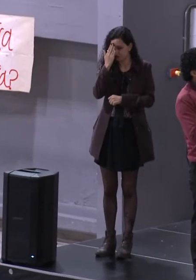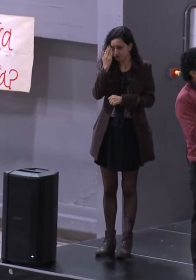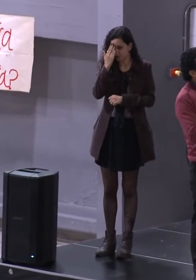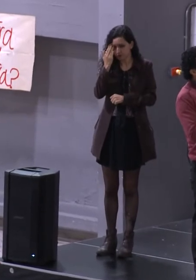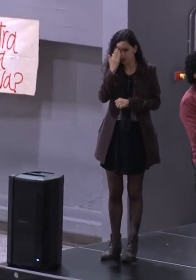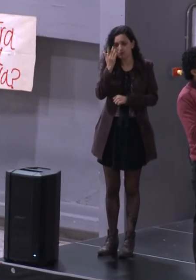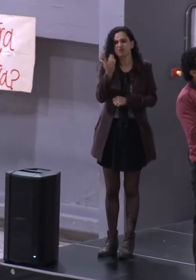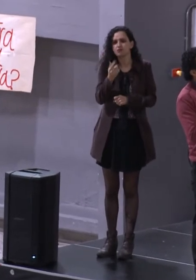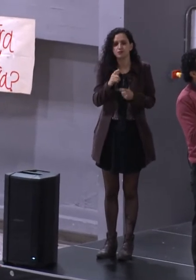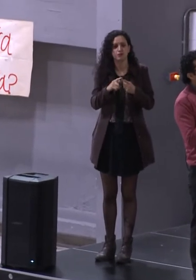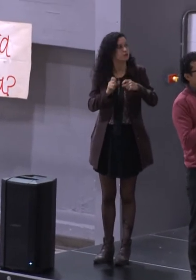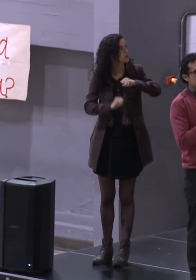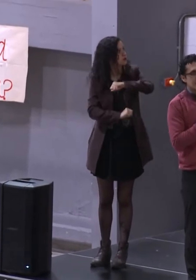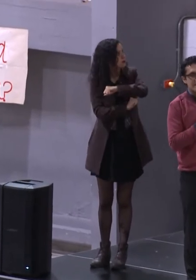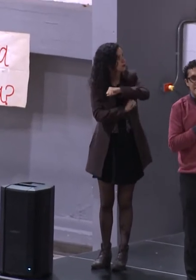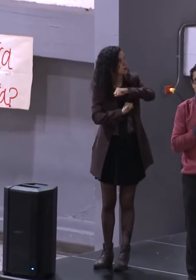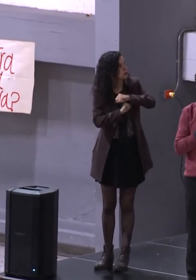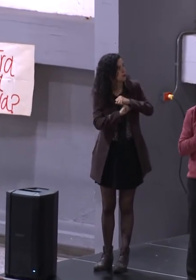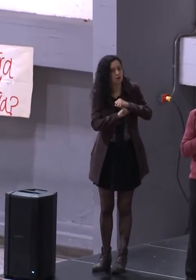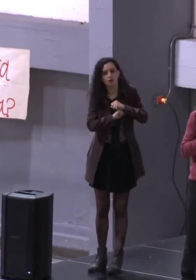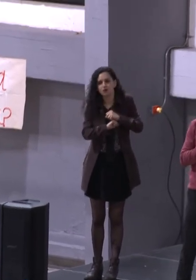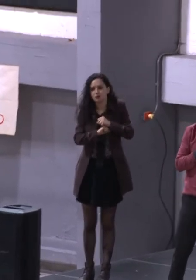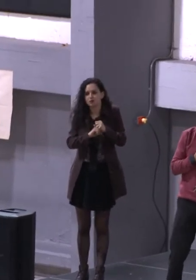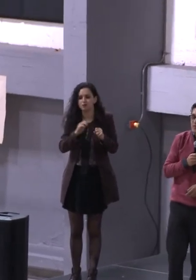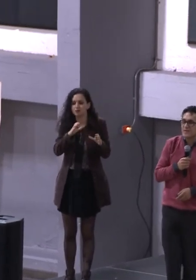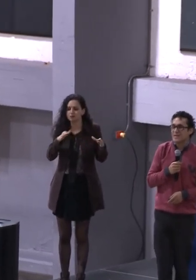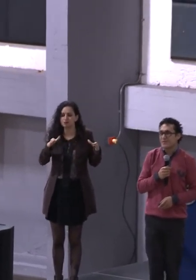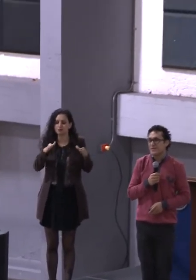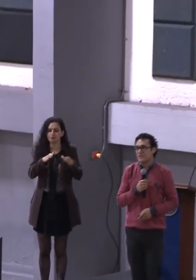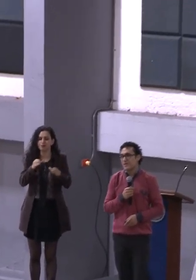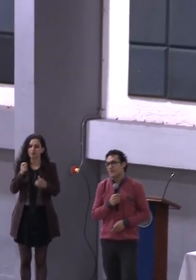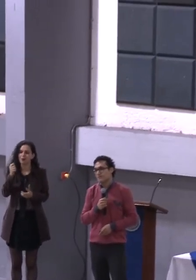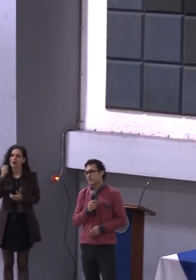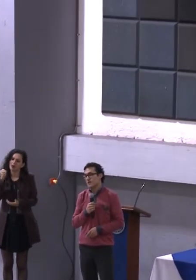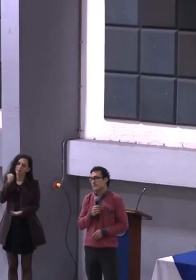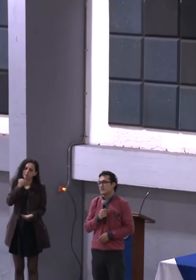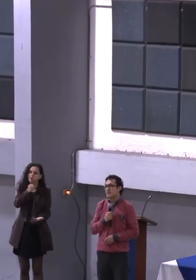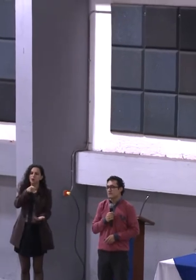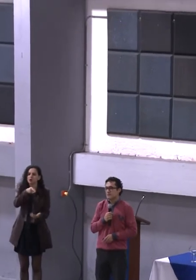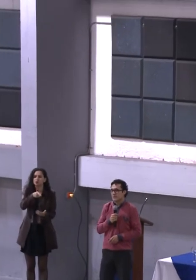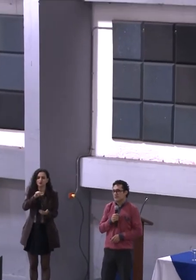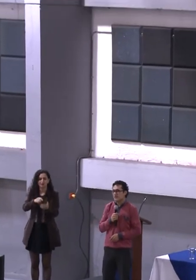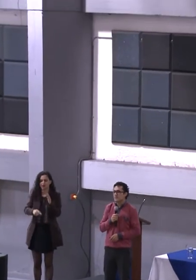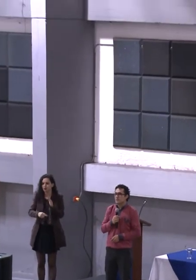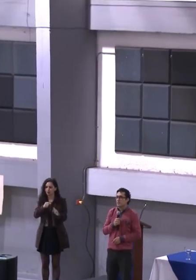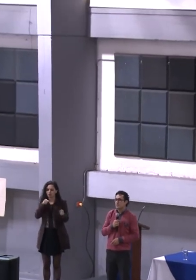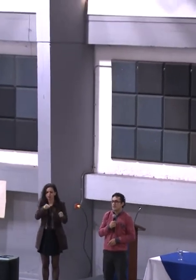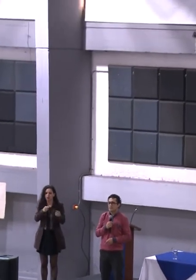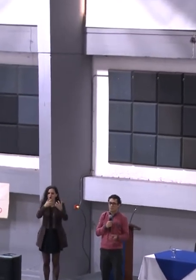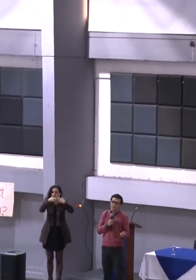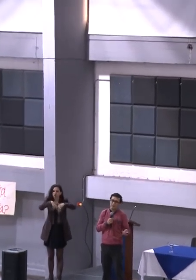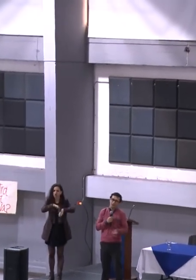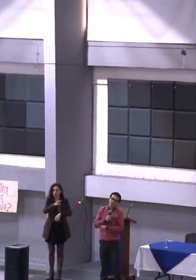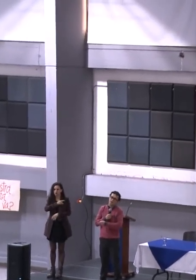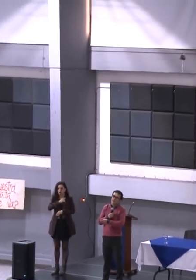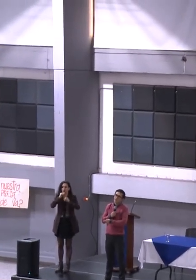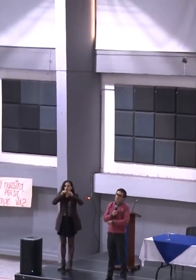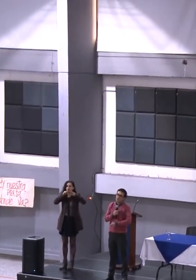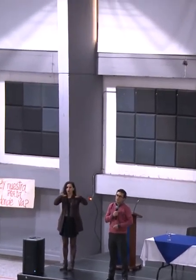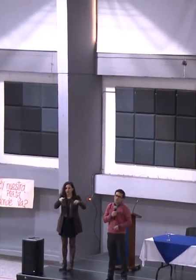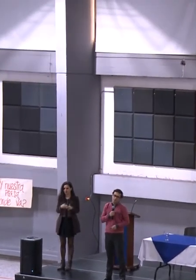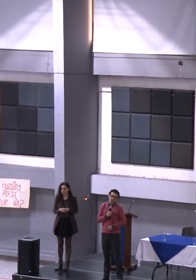el fortalecimiento a la base, que tiene que ver con qué recursos directamente para funcionamiento de las universidades públicas. Eso es lo que